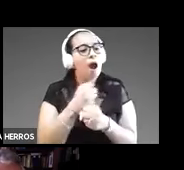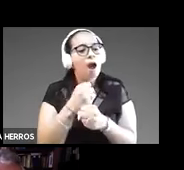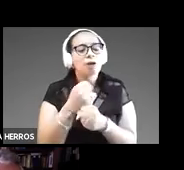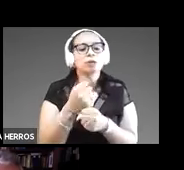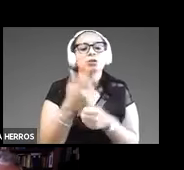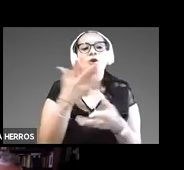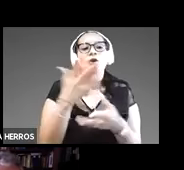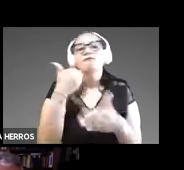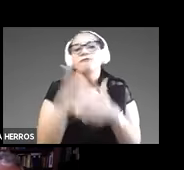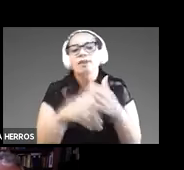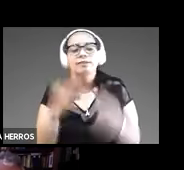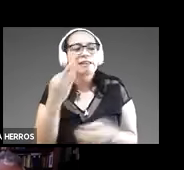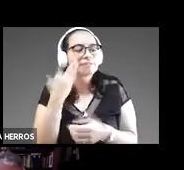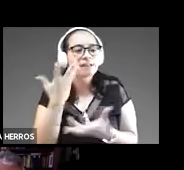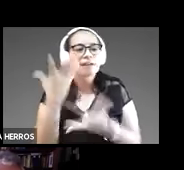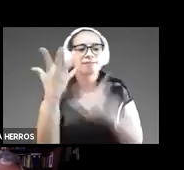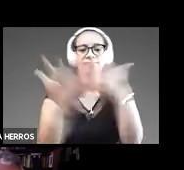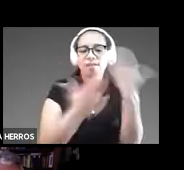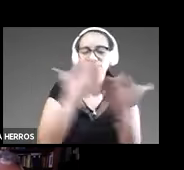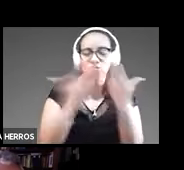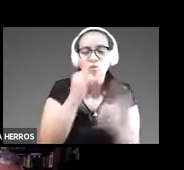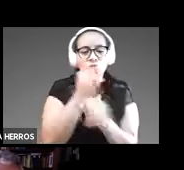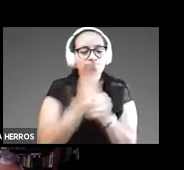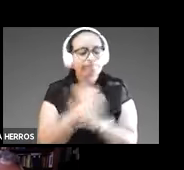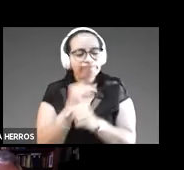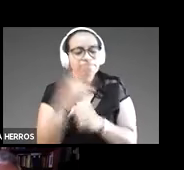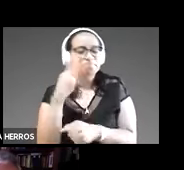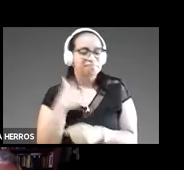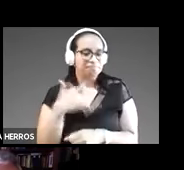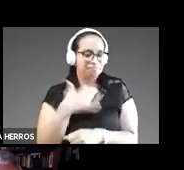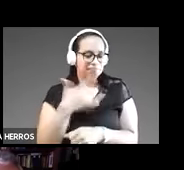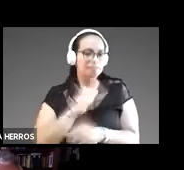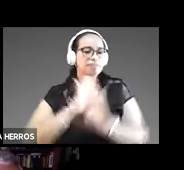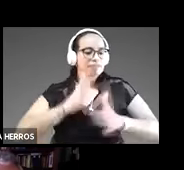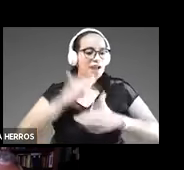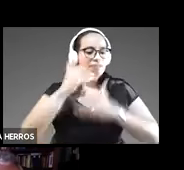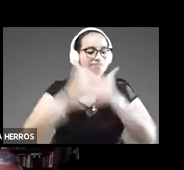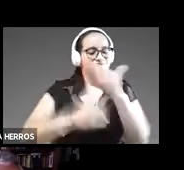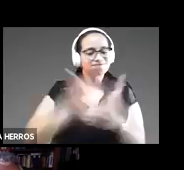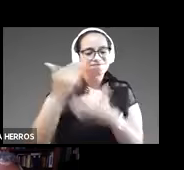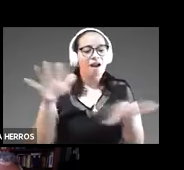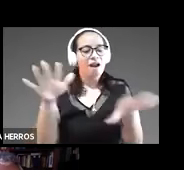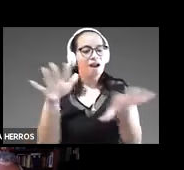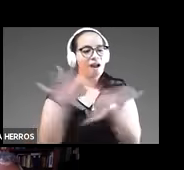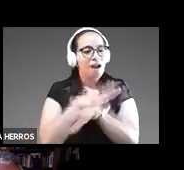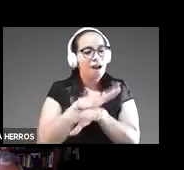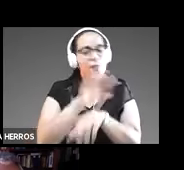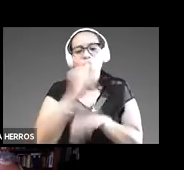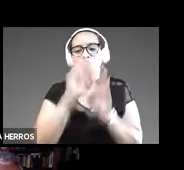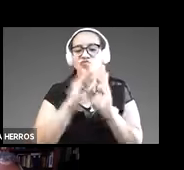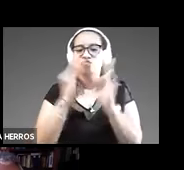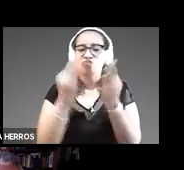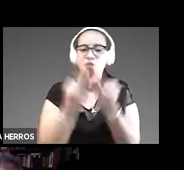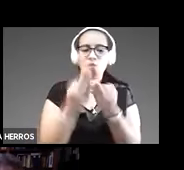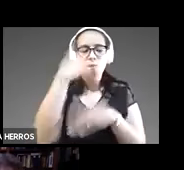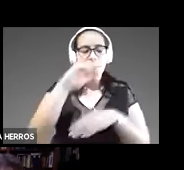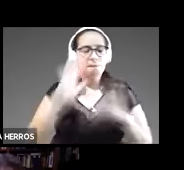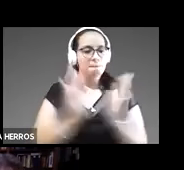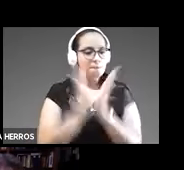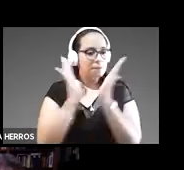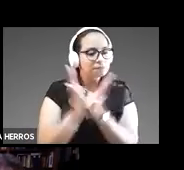investigación, pero creo que ya estamos transitando hacia otra forma de participación, hacia otra